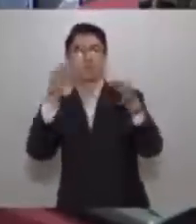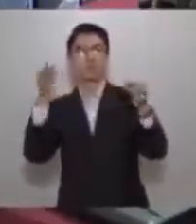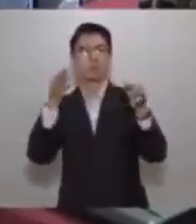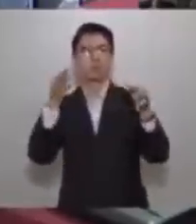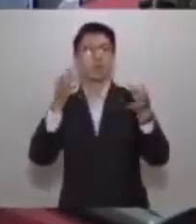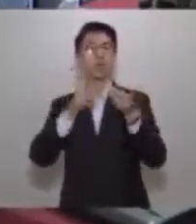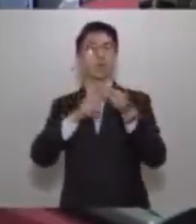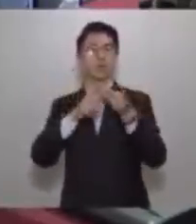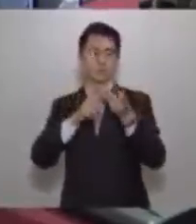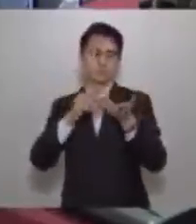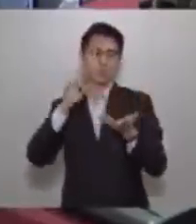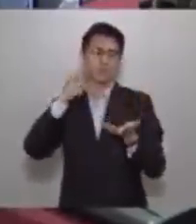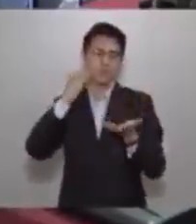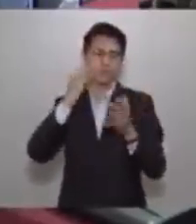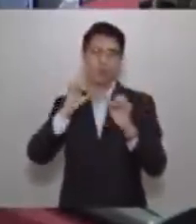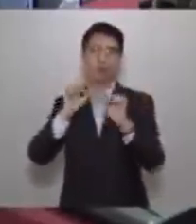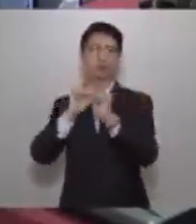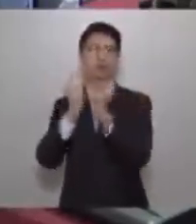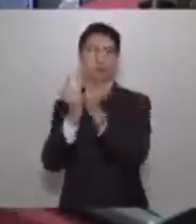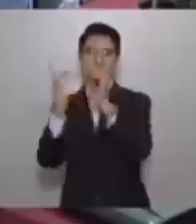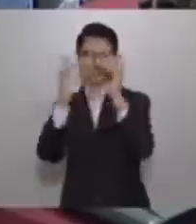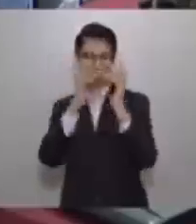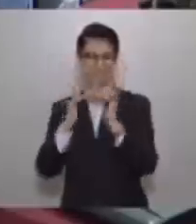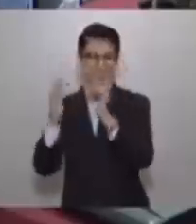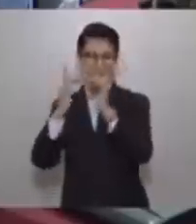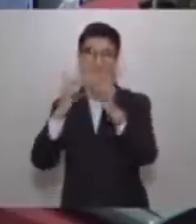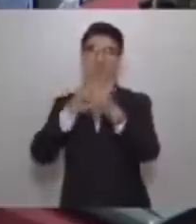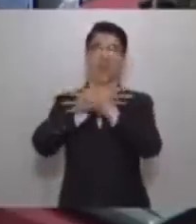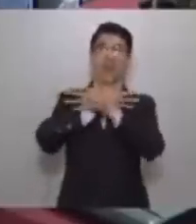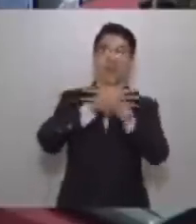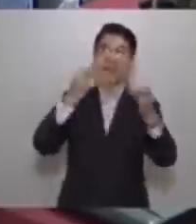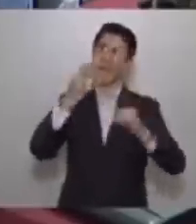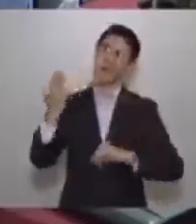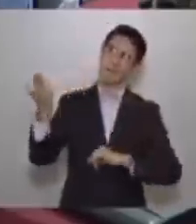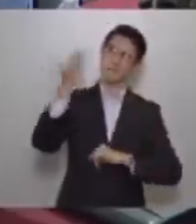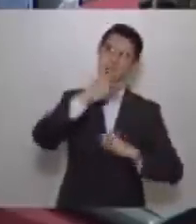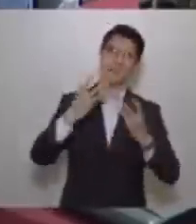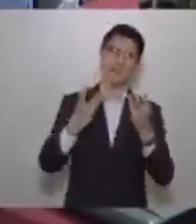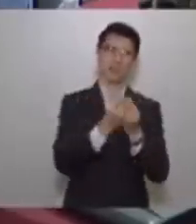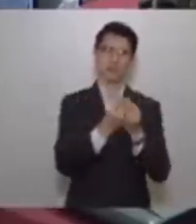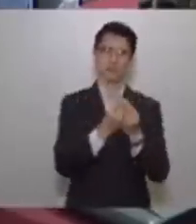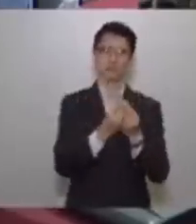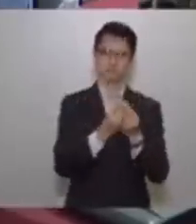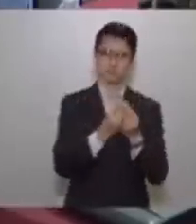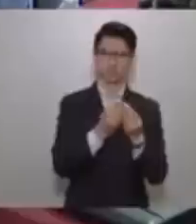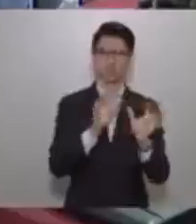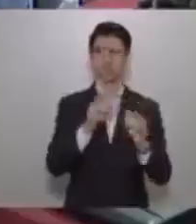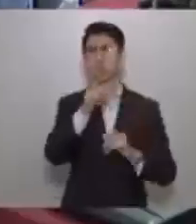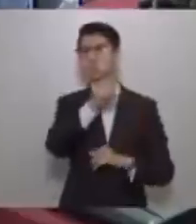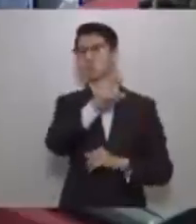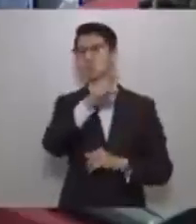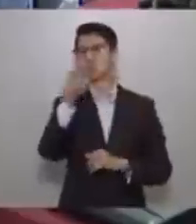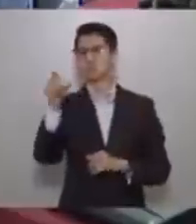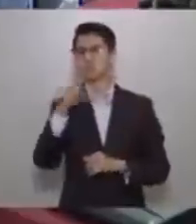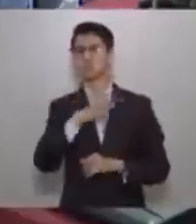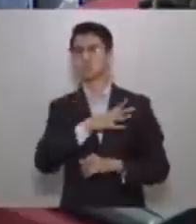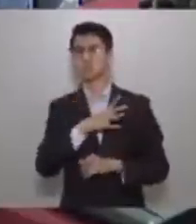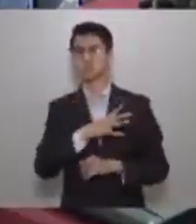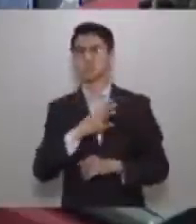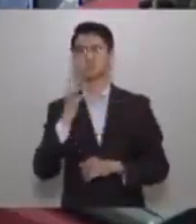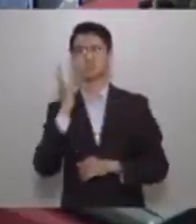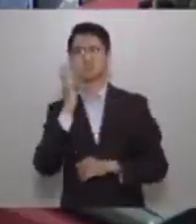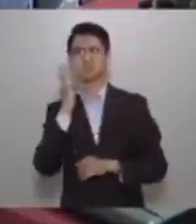poder evitar no solamente el que se inmiscuyan personas que tienen un récord